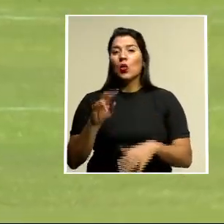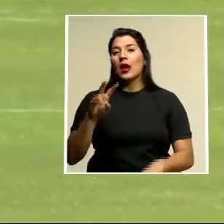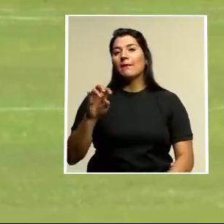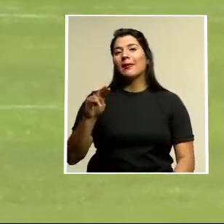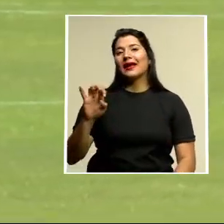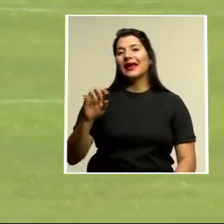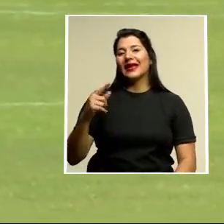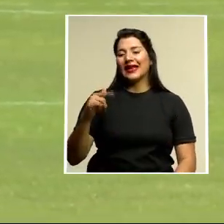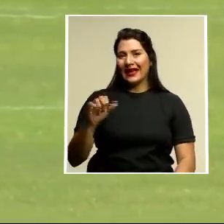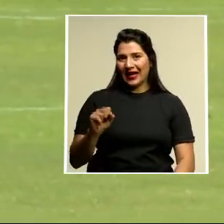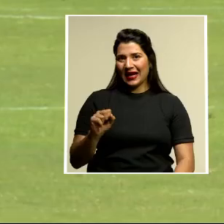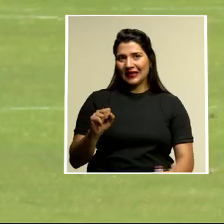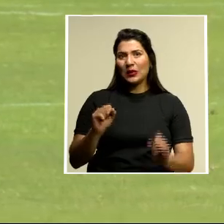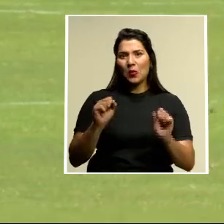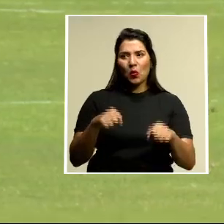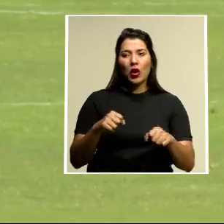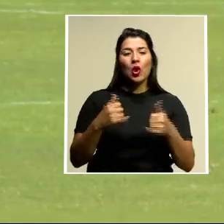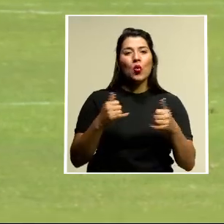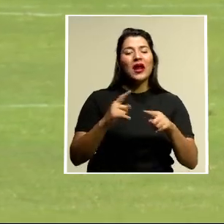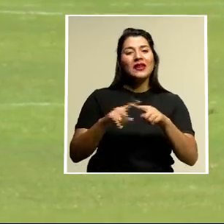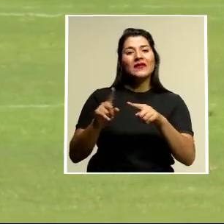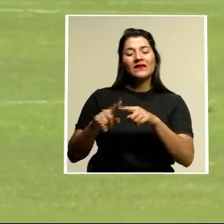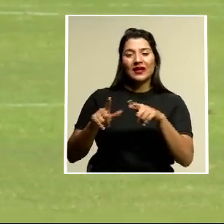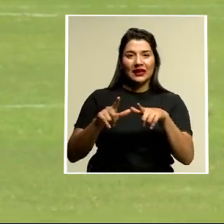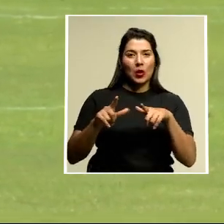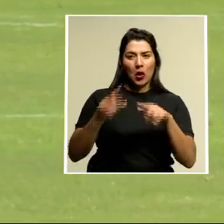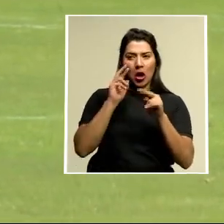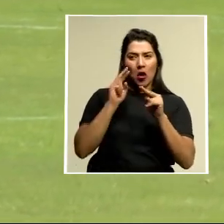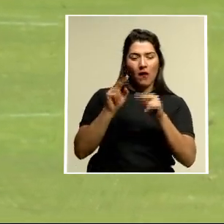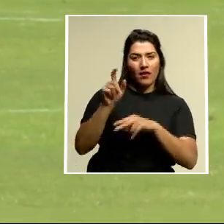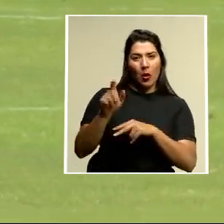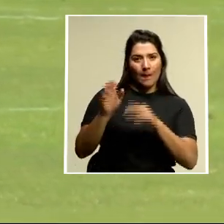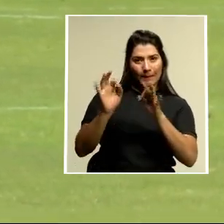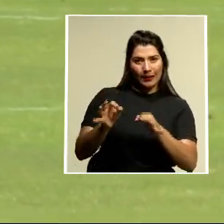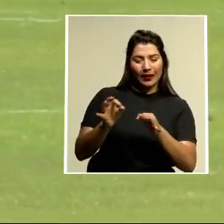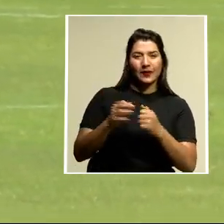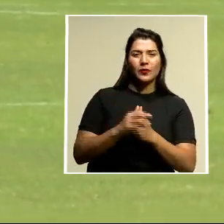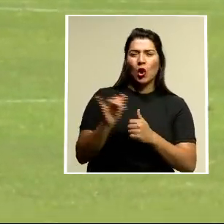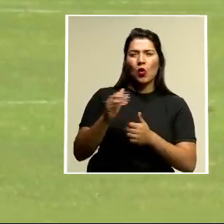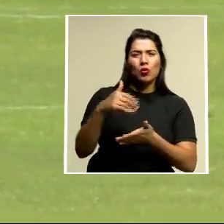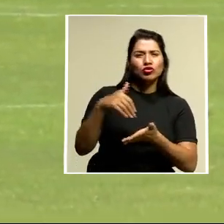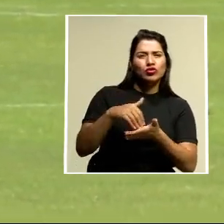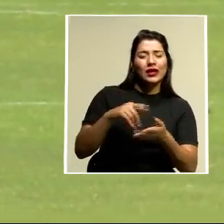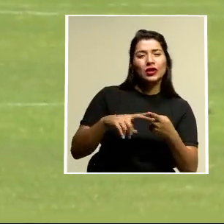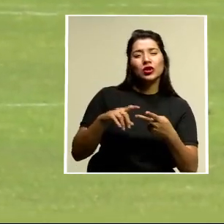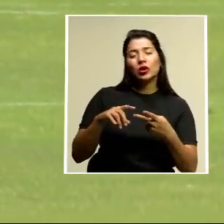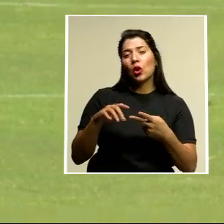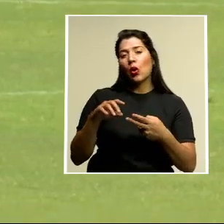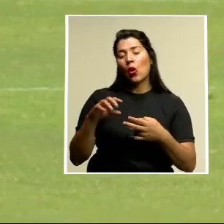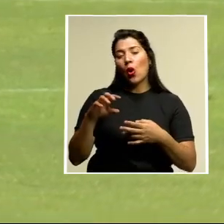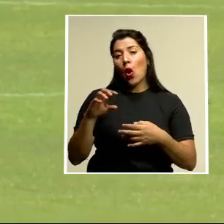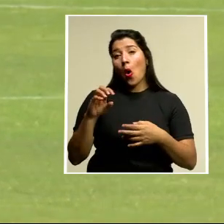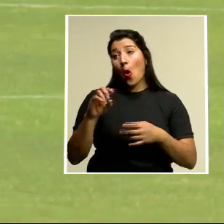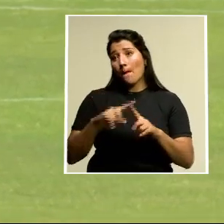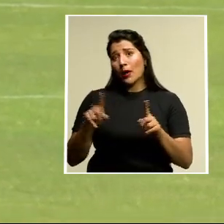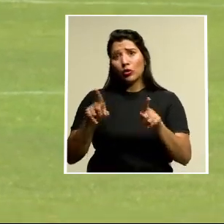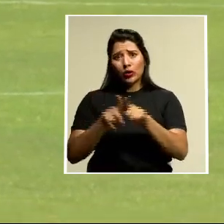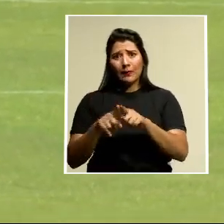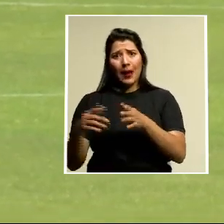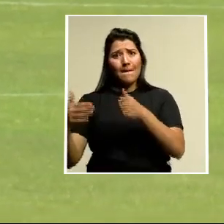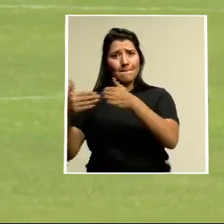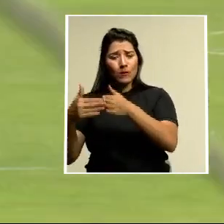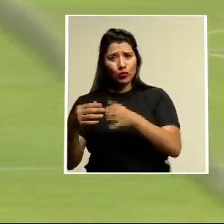presión alta o pasar línea de balón nuevamente. Hay veces ese trabajo, sobre todo eso, se basa en la atención del grupo y un poco